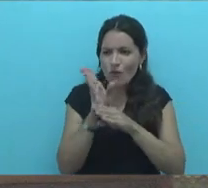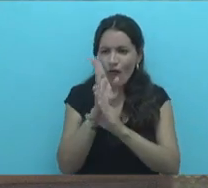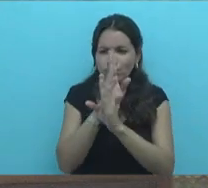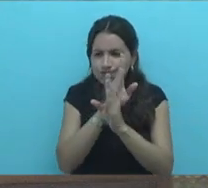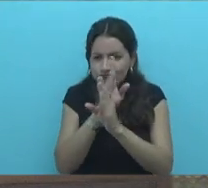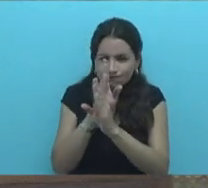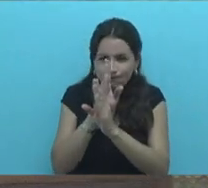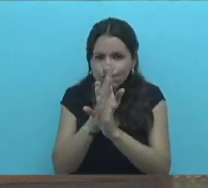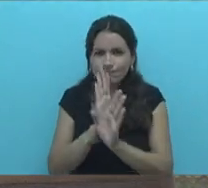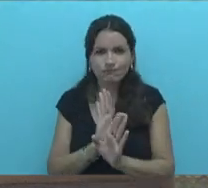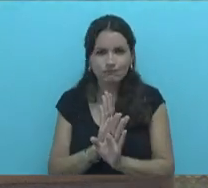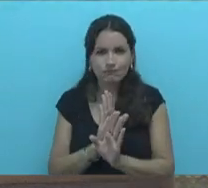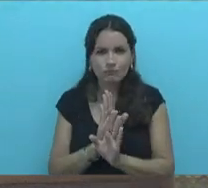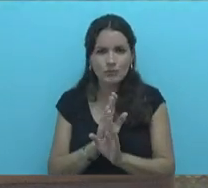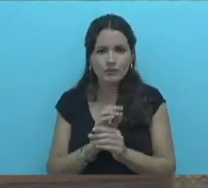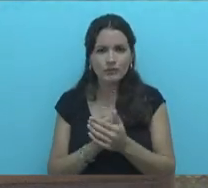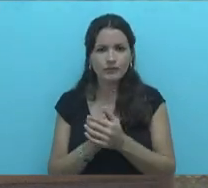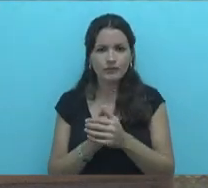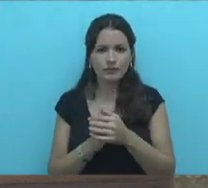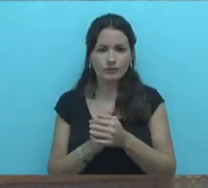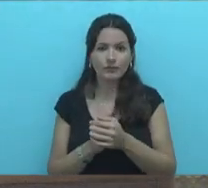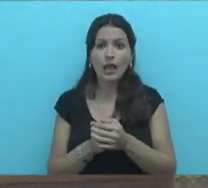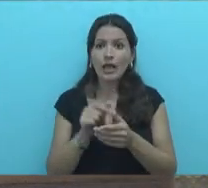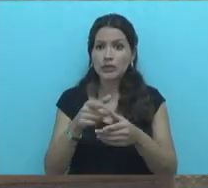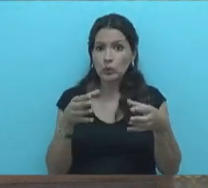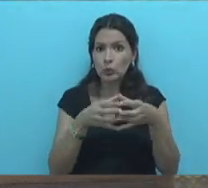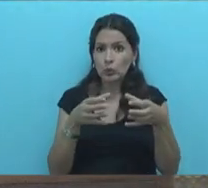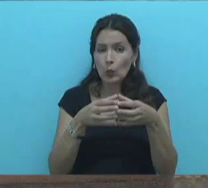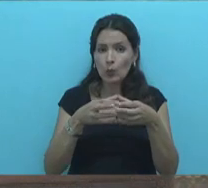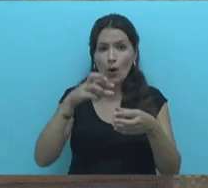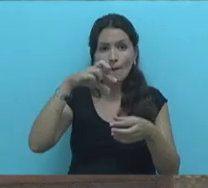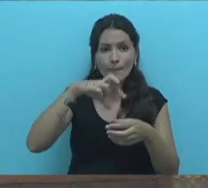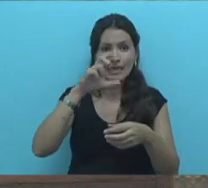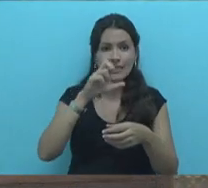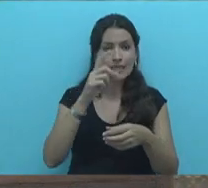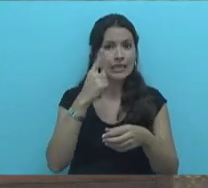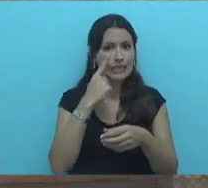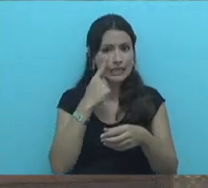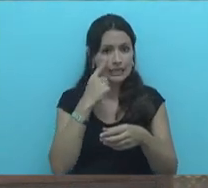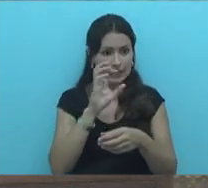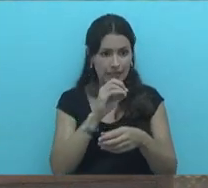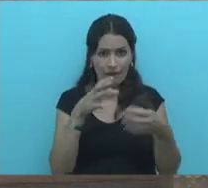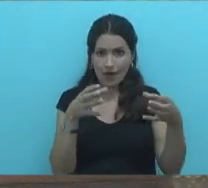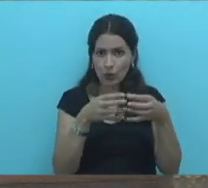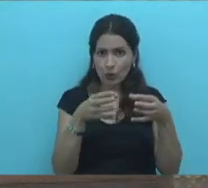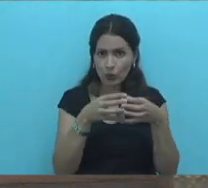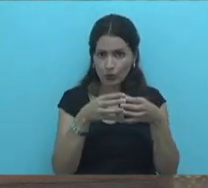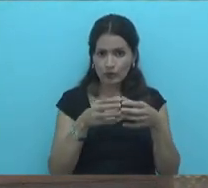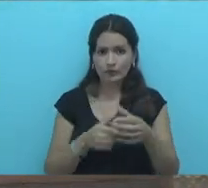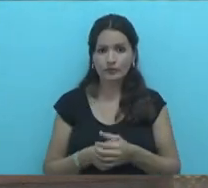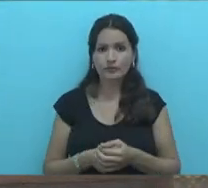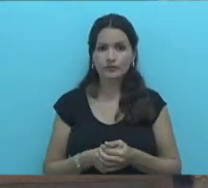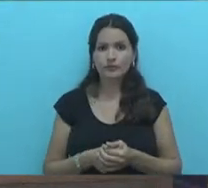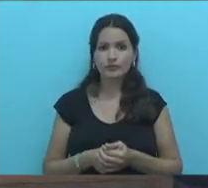agentes de inteligencia, de lo que se llamaba PCI, Personal Civil de Inteligencia, que en la Argentina comenzaron